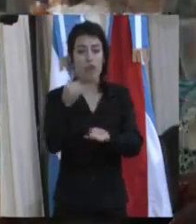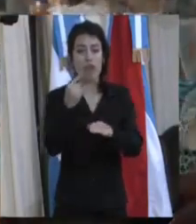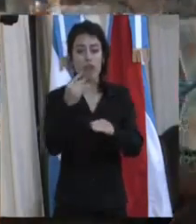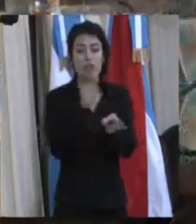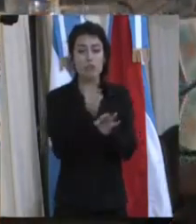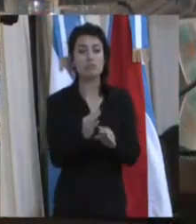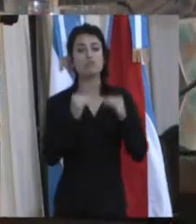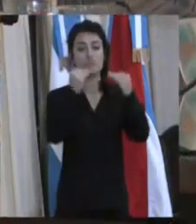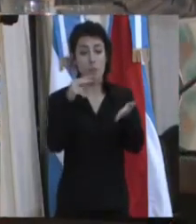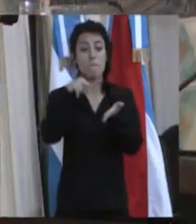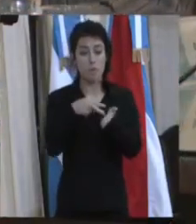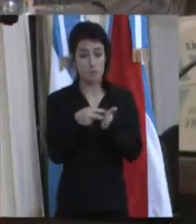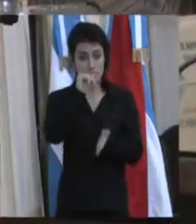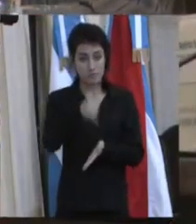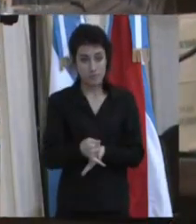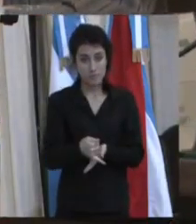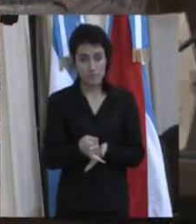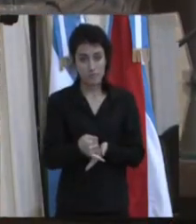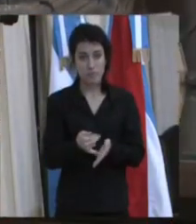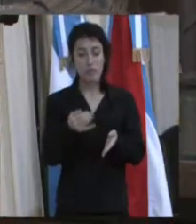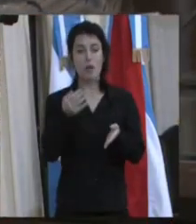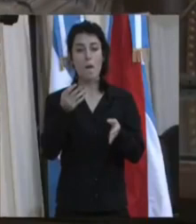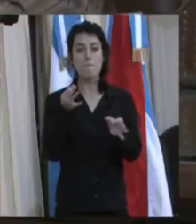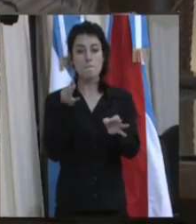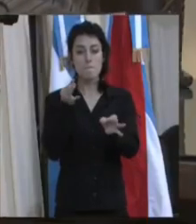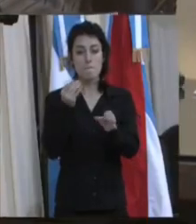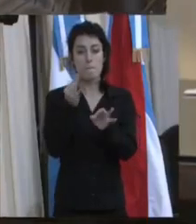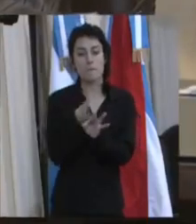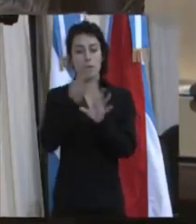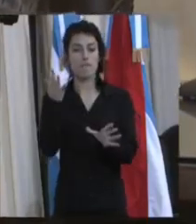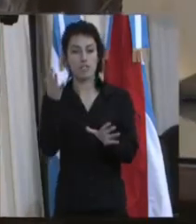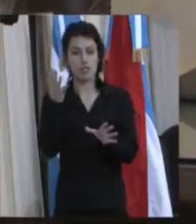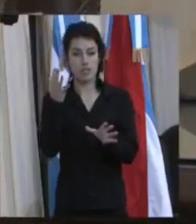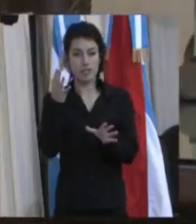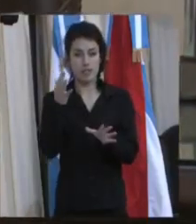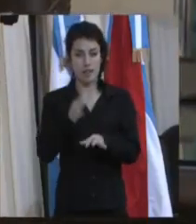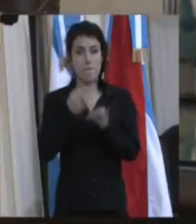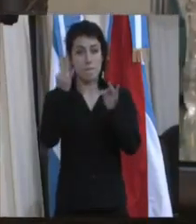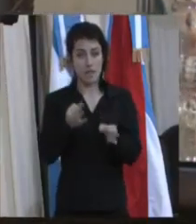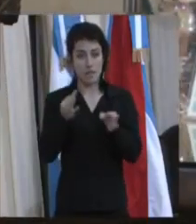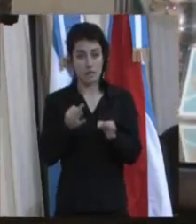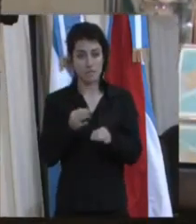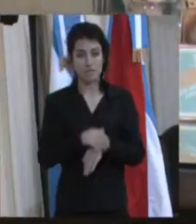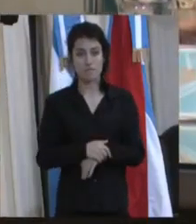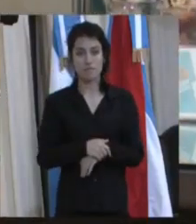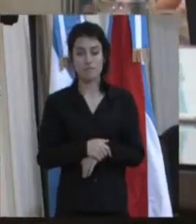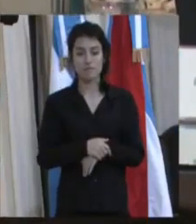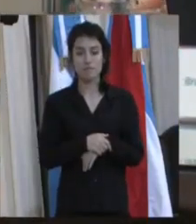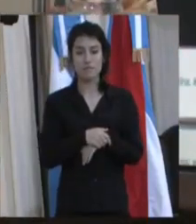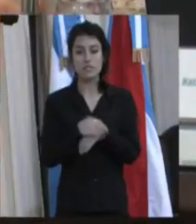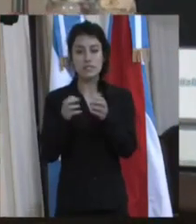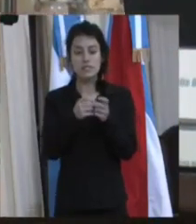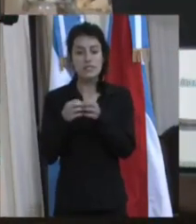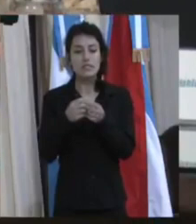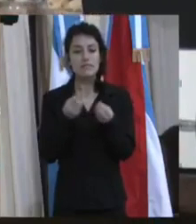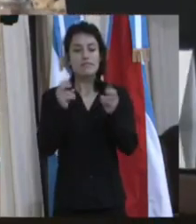y la posibilidad de profesionalizarse. Y el gran argumento con el que tienen que combatir y que va a